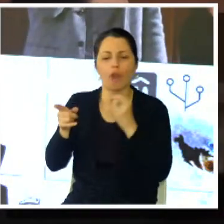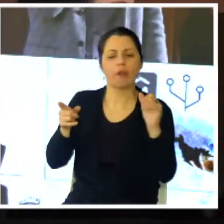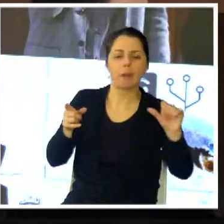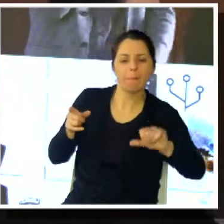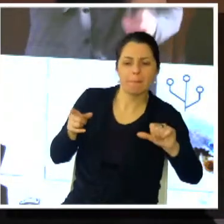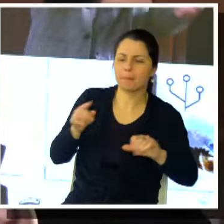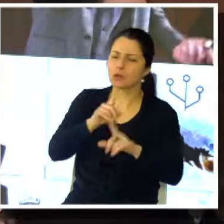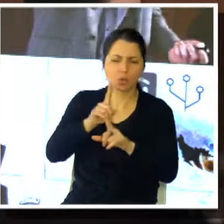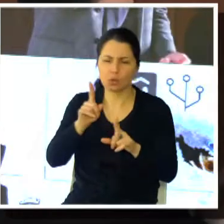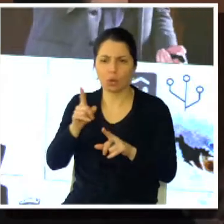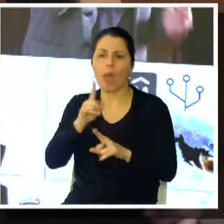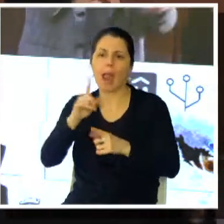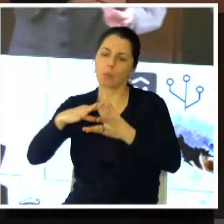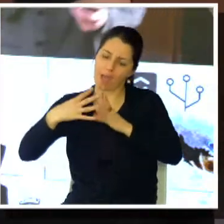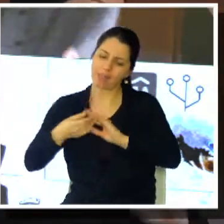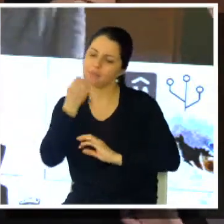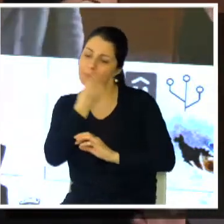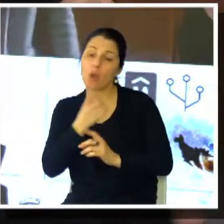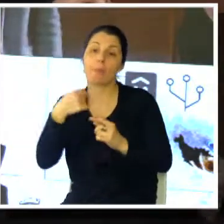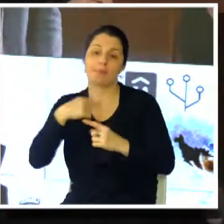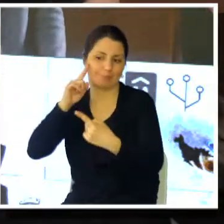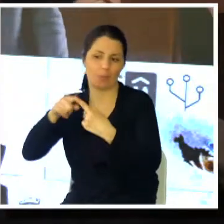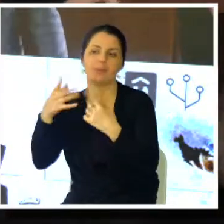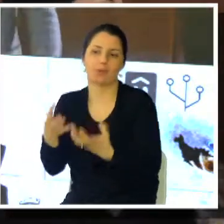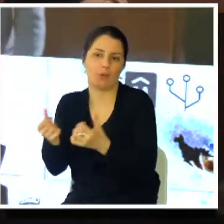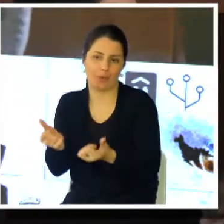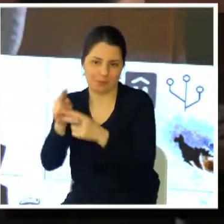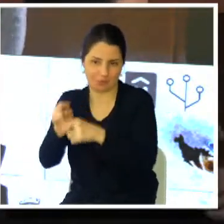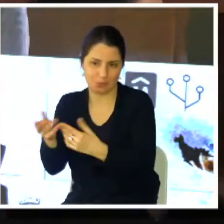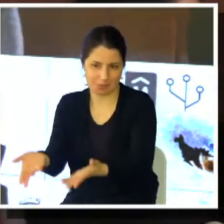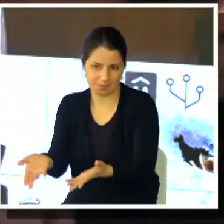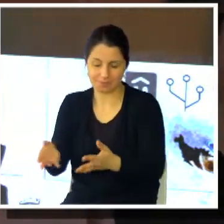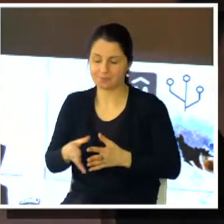hay más apropiadas para lo que uno quiere. ¿Sí?